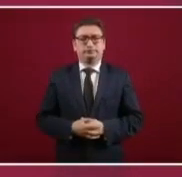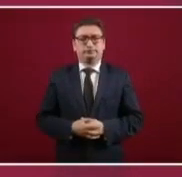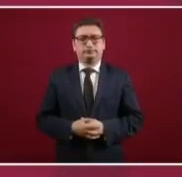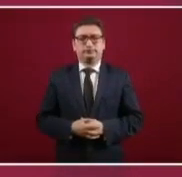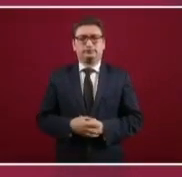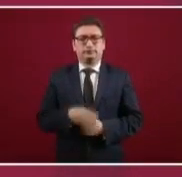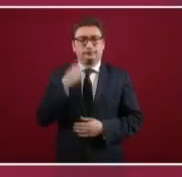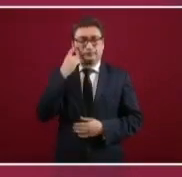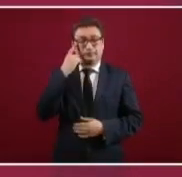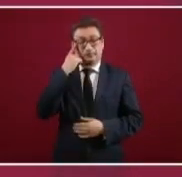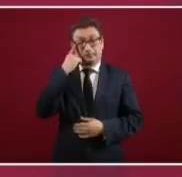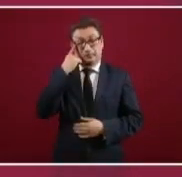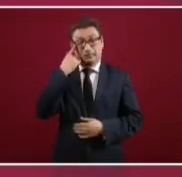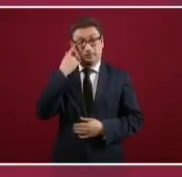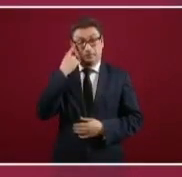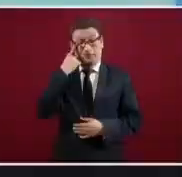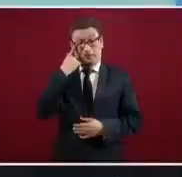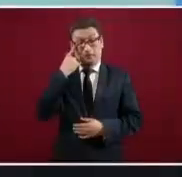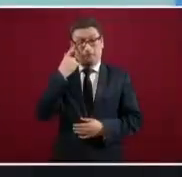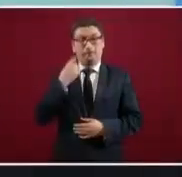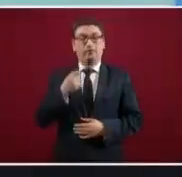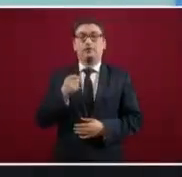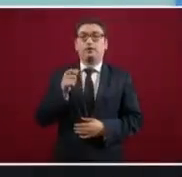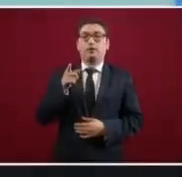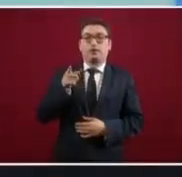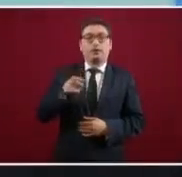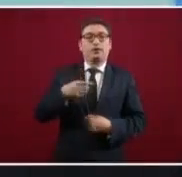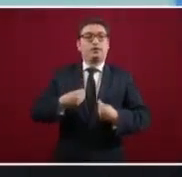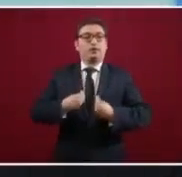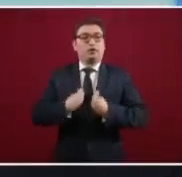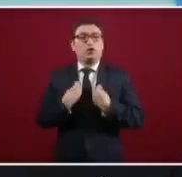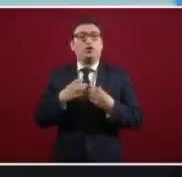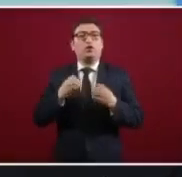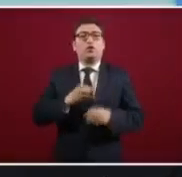mantenido vivo o muerto